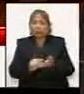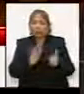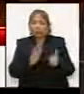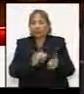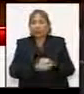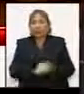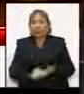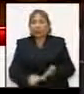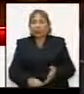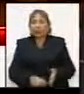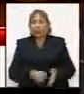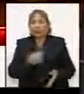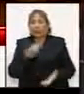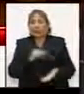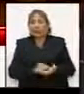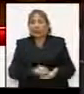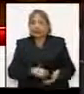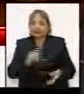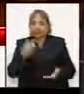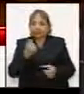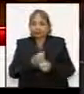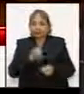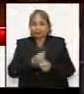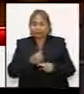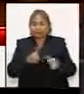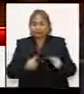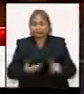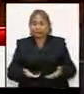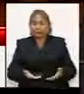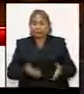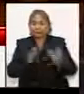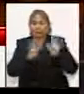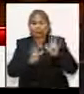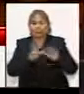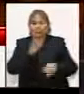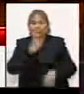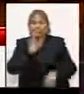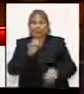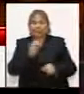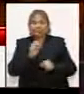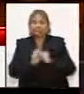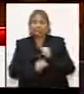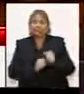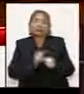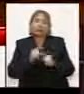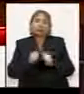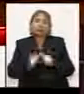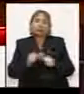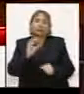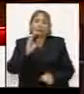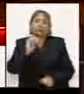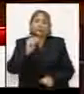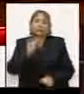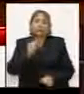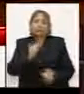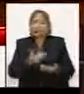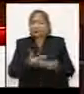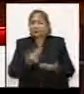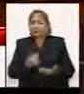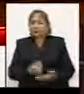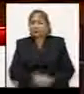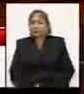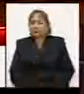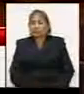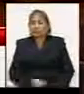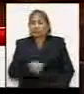¿Qué tipo de atención puede dar un trabajador que lleva 10 o 20 años en el sistema de salud siendo CAS y antes haber sido servicios